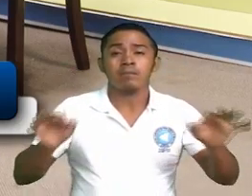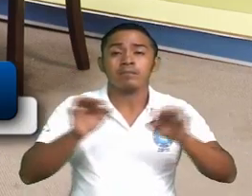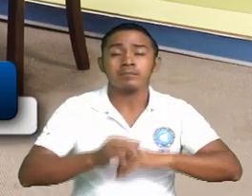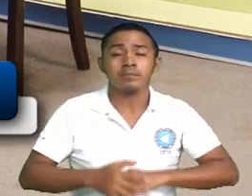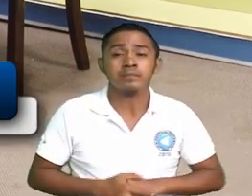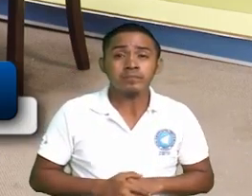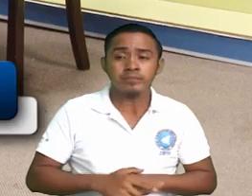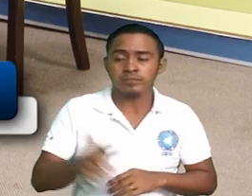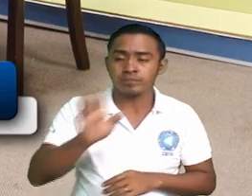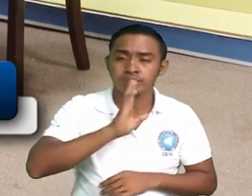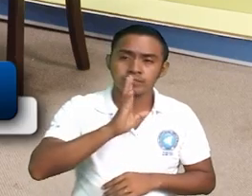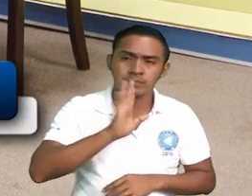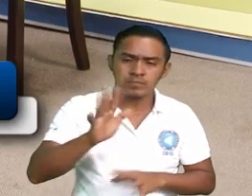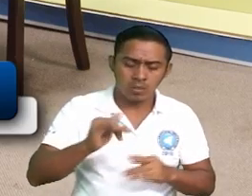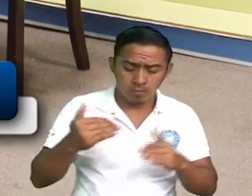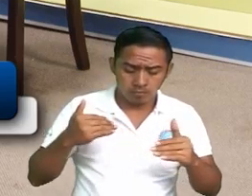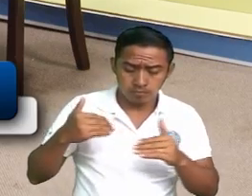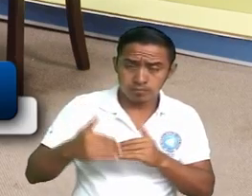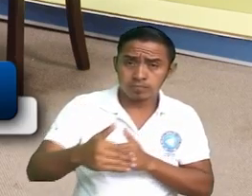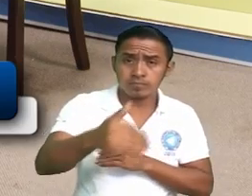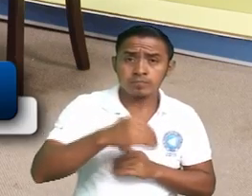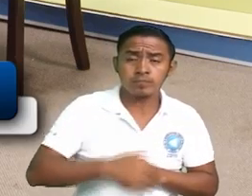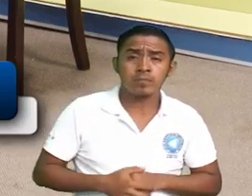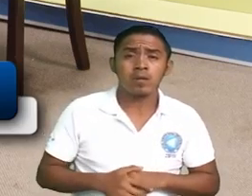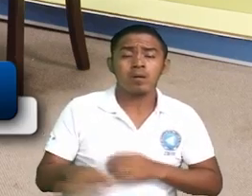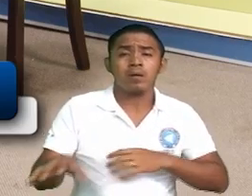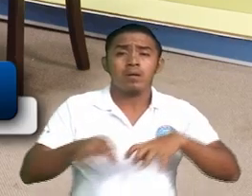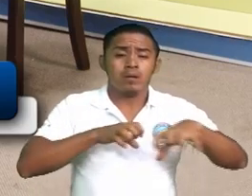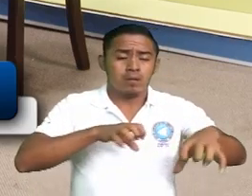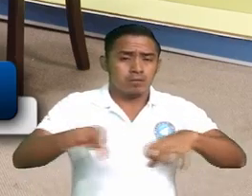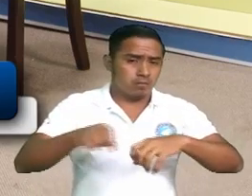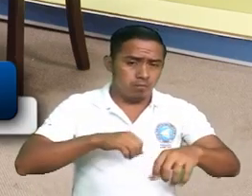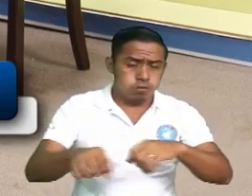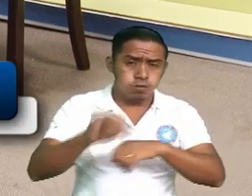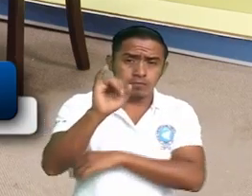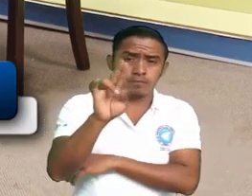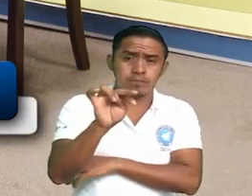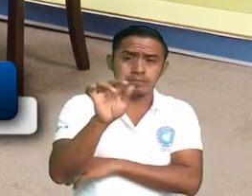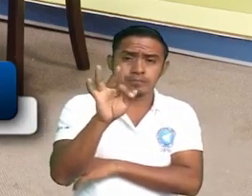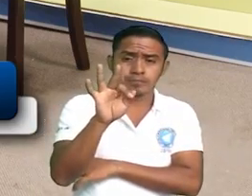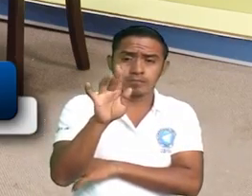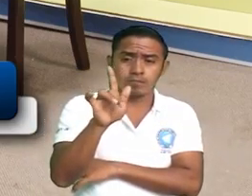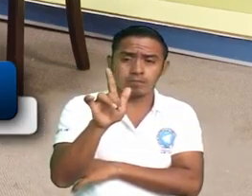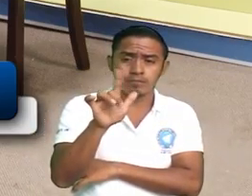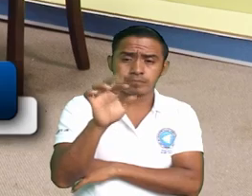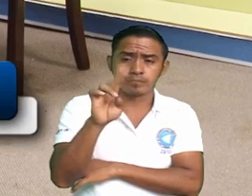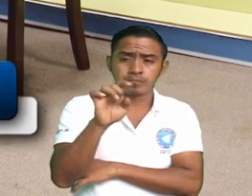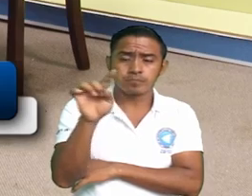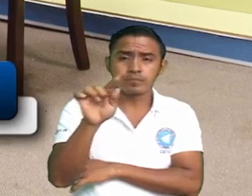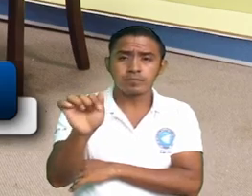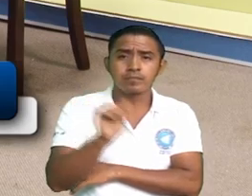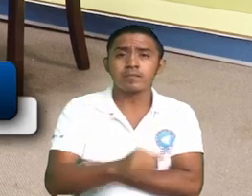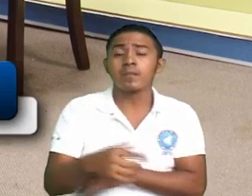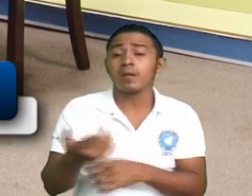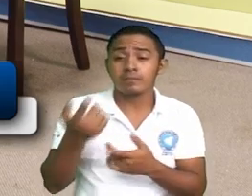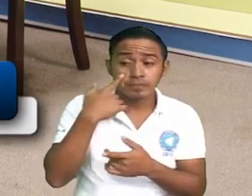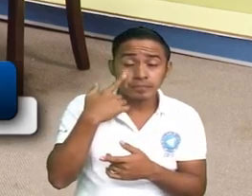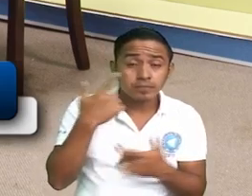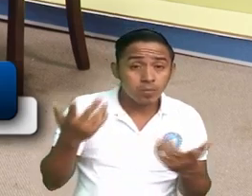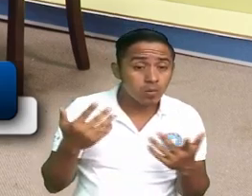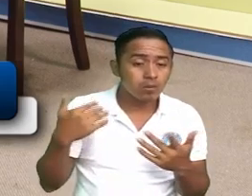de que usted hablaba de que ya viene precisamente la campaña contra la influenza, es importante estar pendiente para que